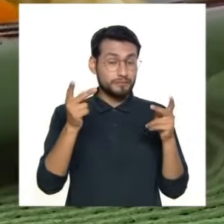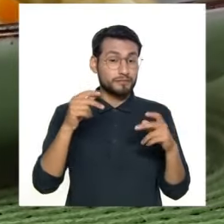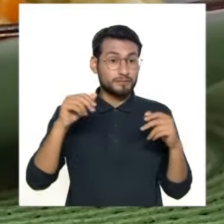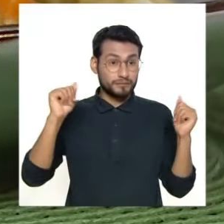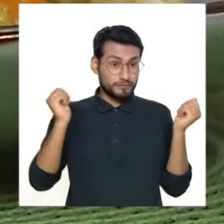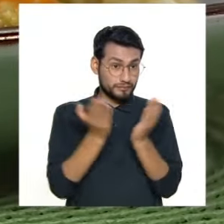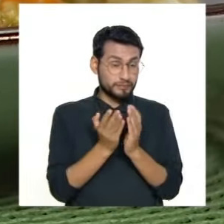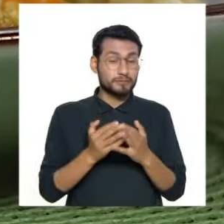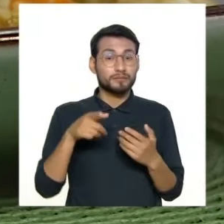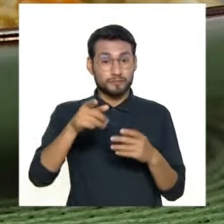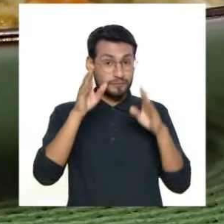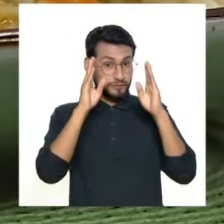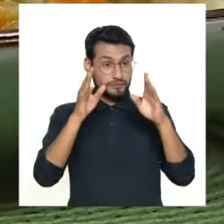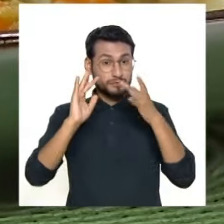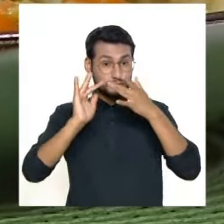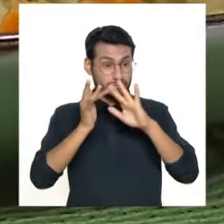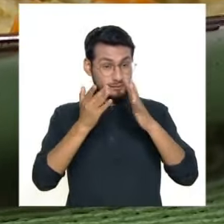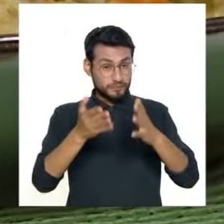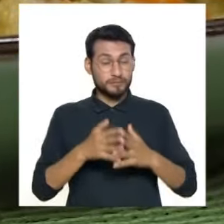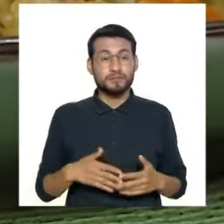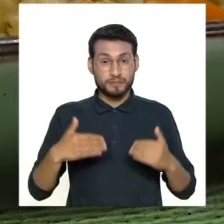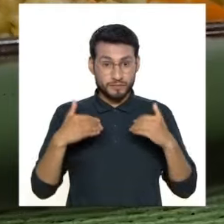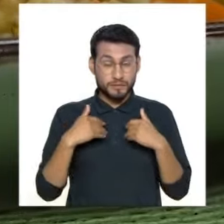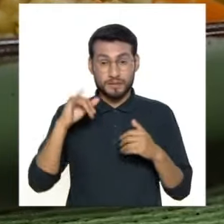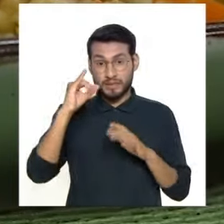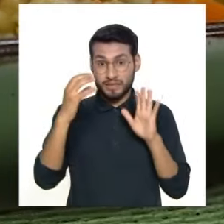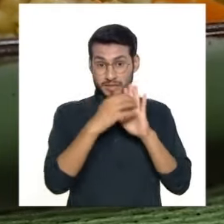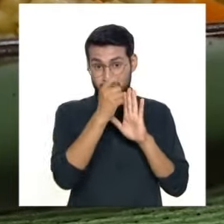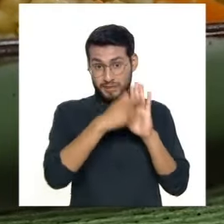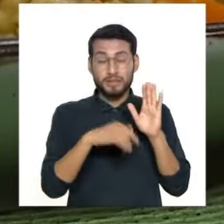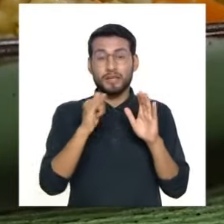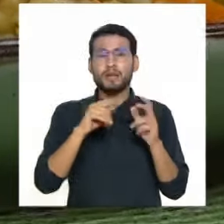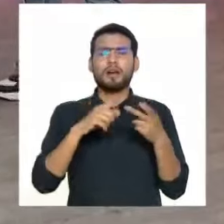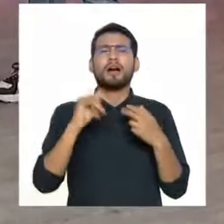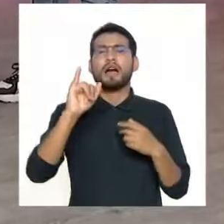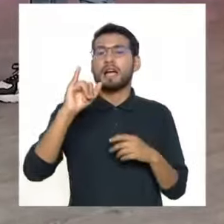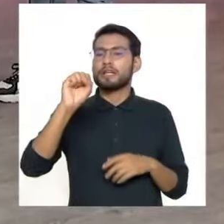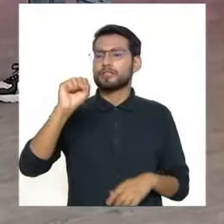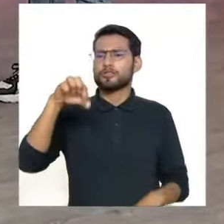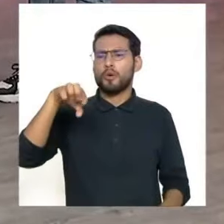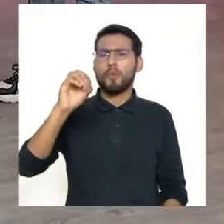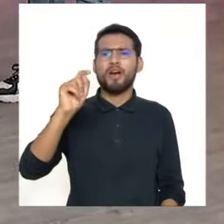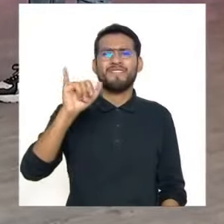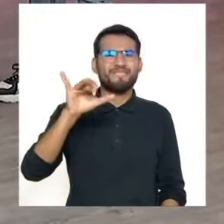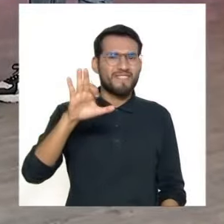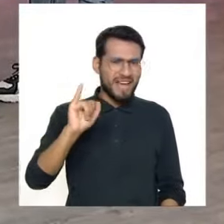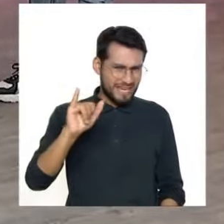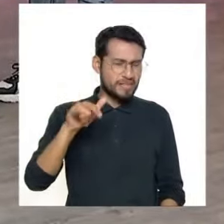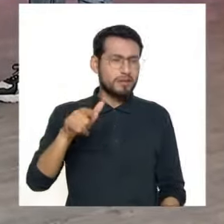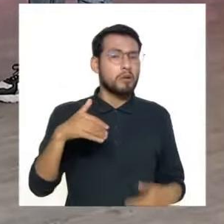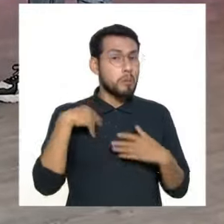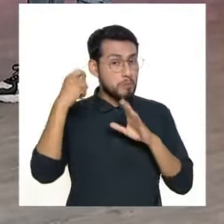abril ya estén atentos a las redes sociales estamos ahí en Instagram y Y por supuesto sale en Spotify eh Y hay un video así es que también por YouTube van